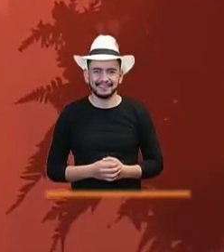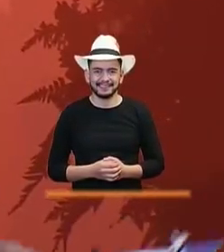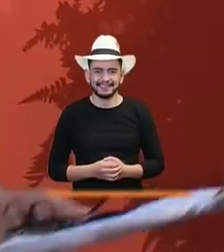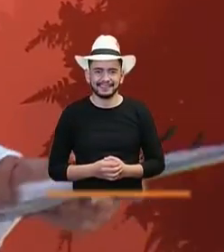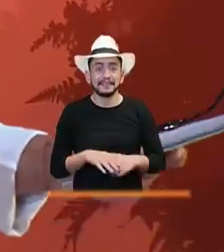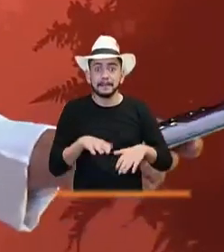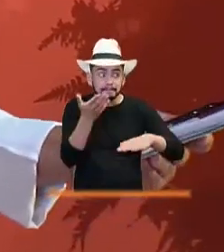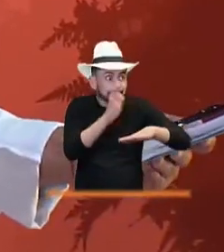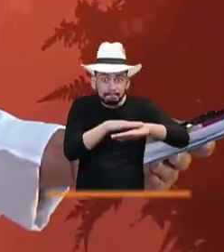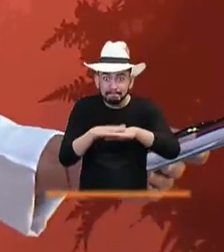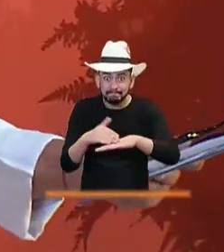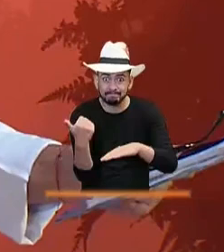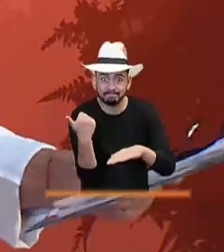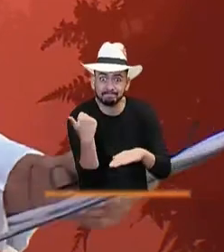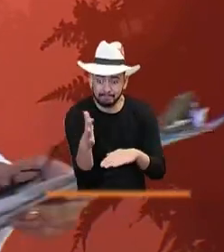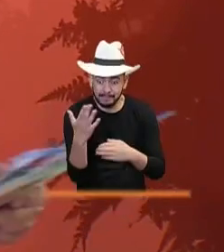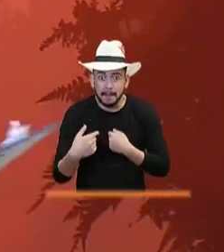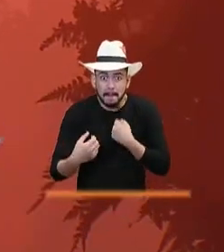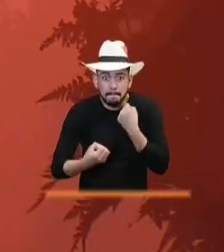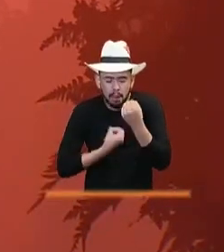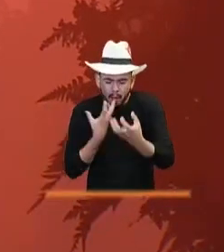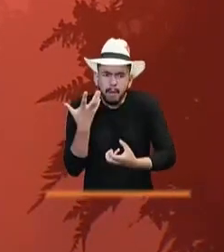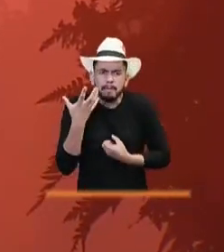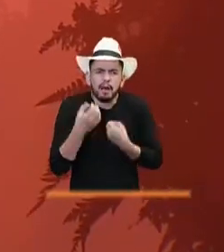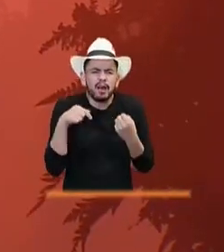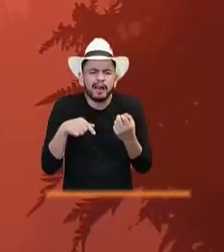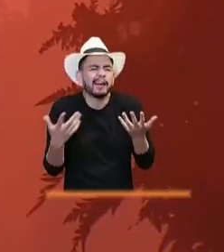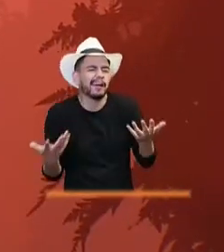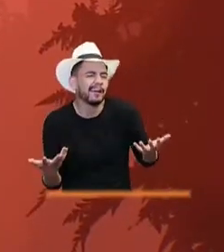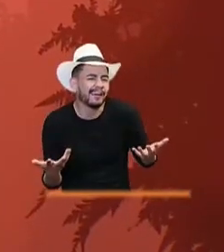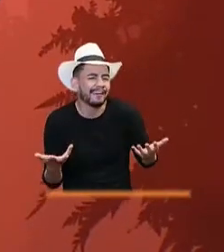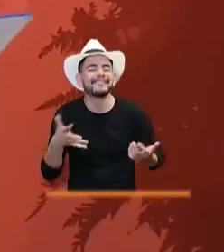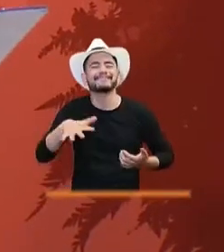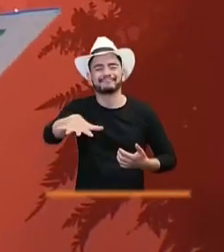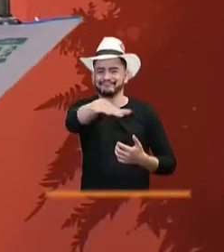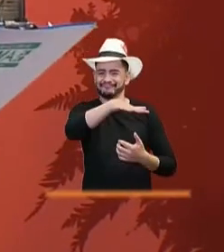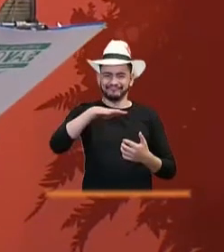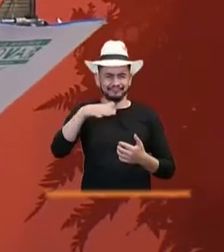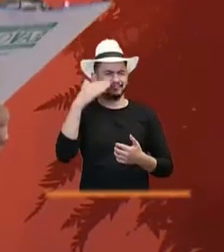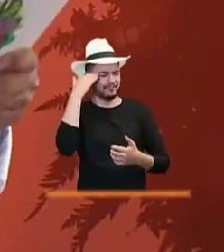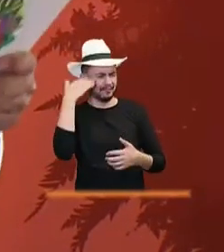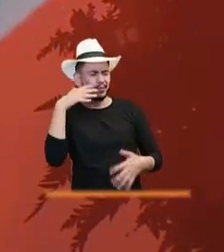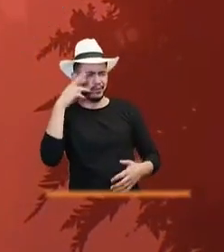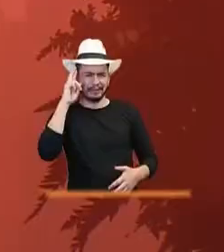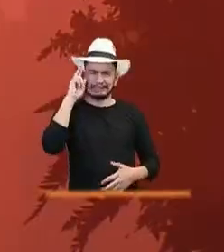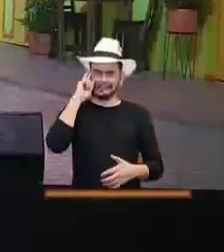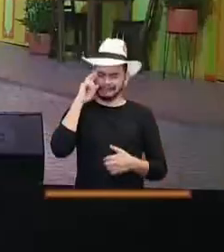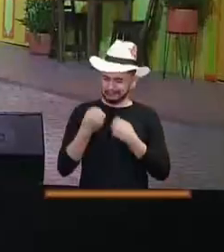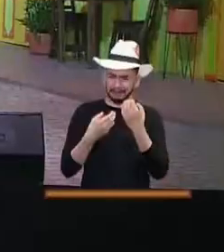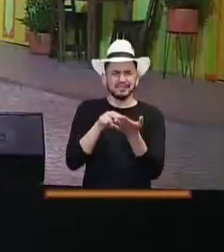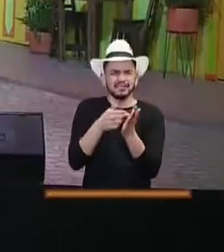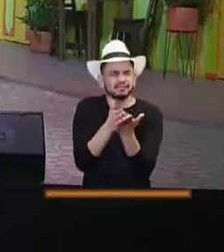misionero pide al Cristo del Madero en su sentida oración que nunca muera este son.